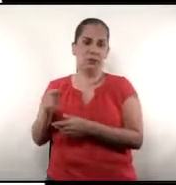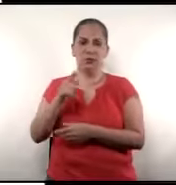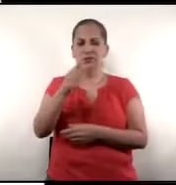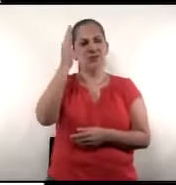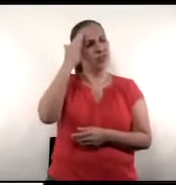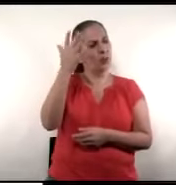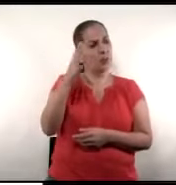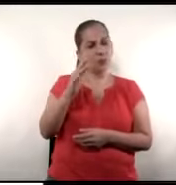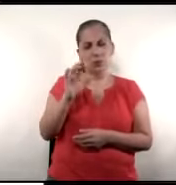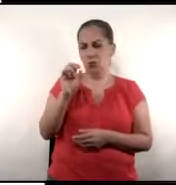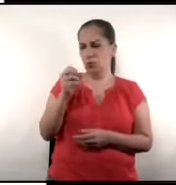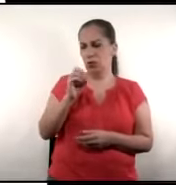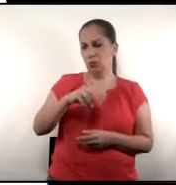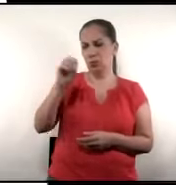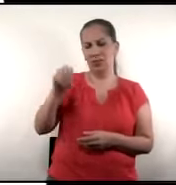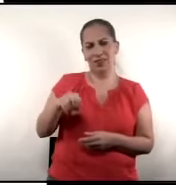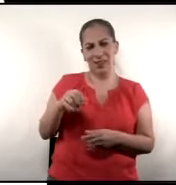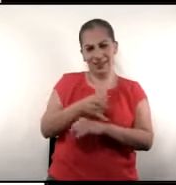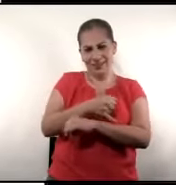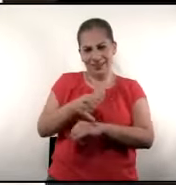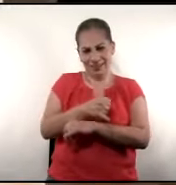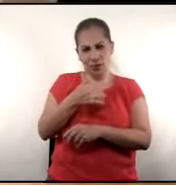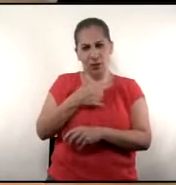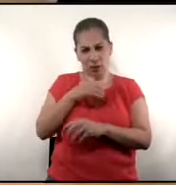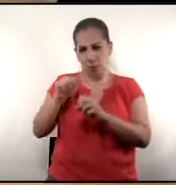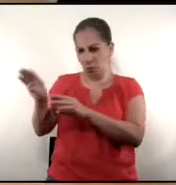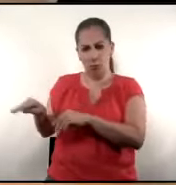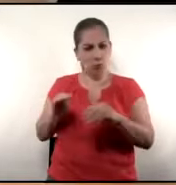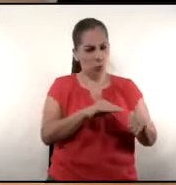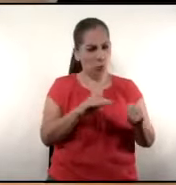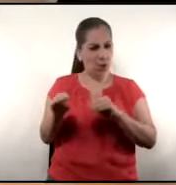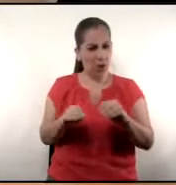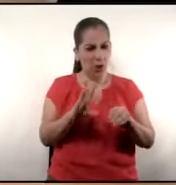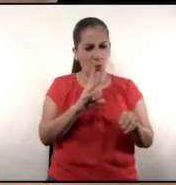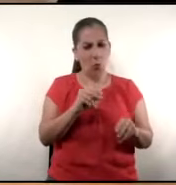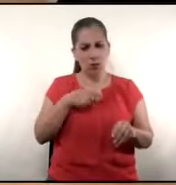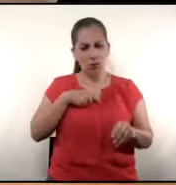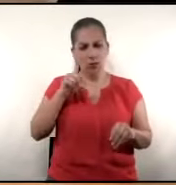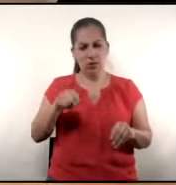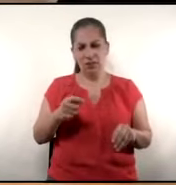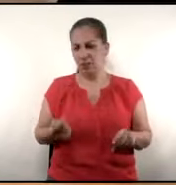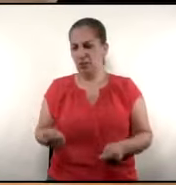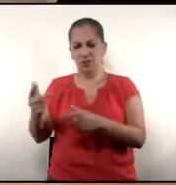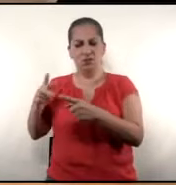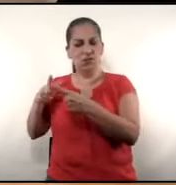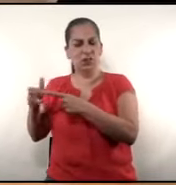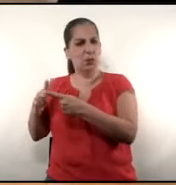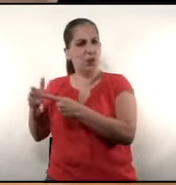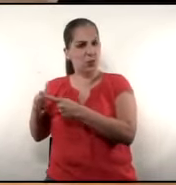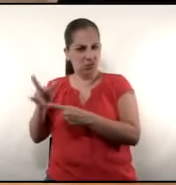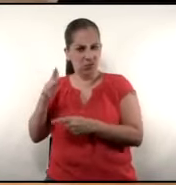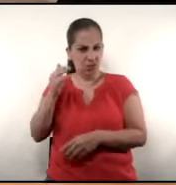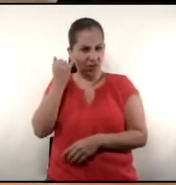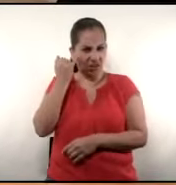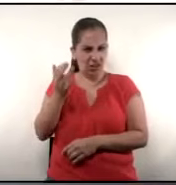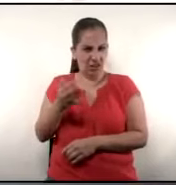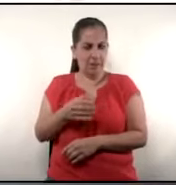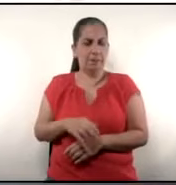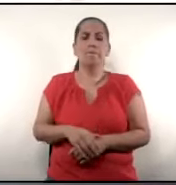hay de ingenieros con esa capacidad de reubicar y cuántos tendrían que definitivamente ser despedidos? Mire, ¿una idea de esas?